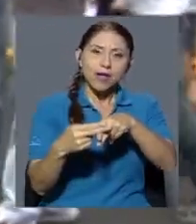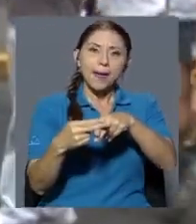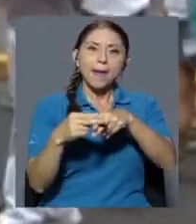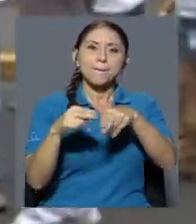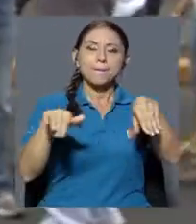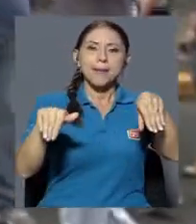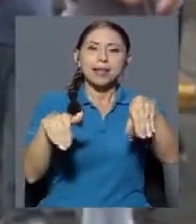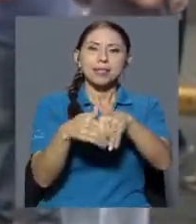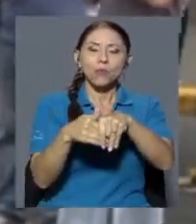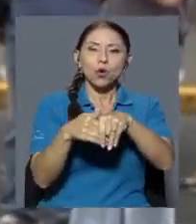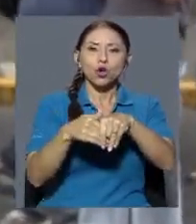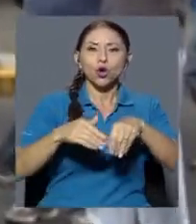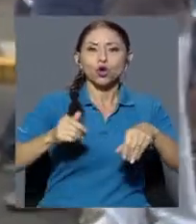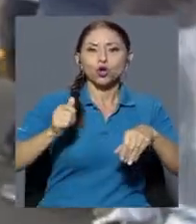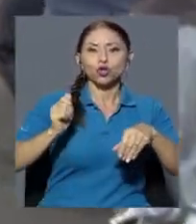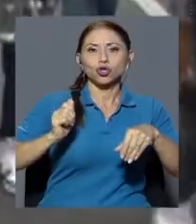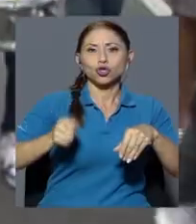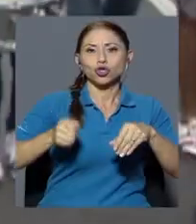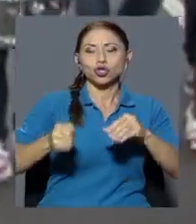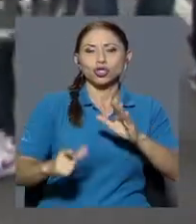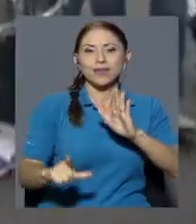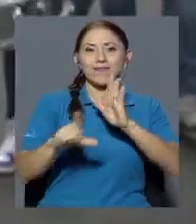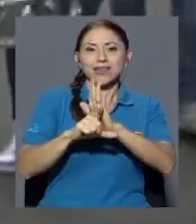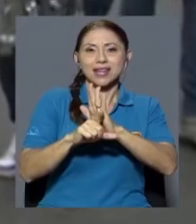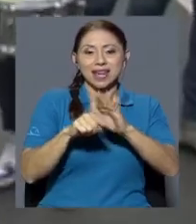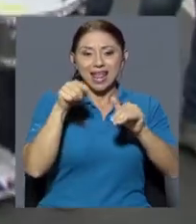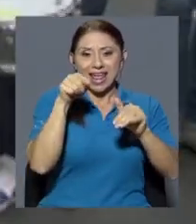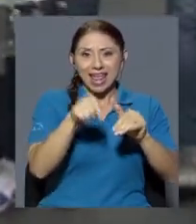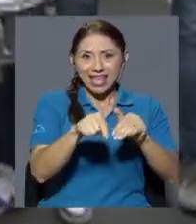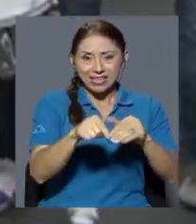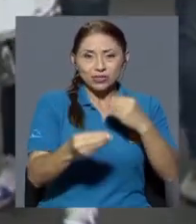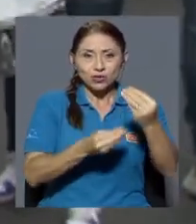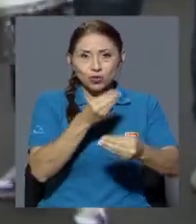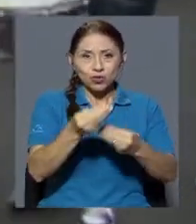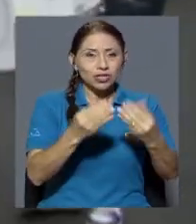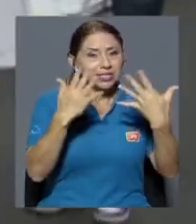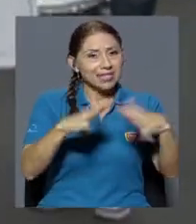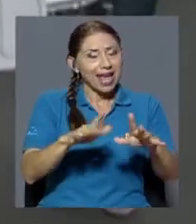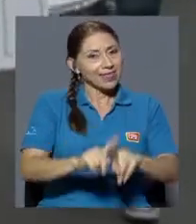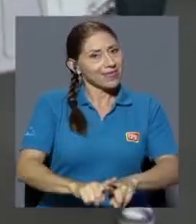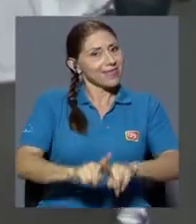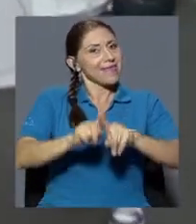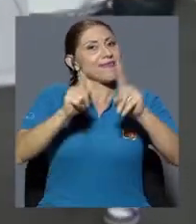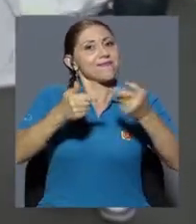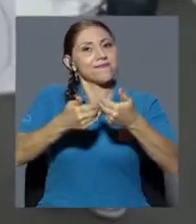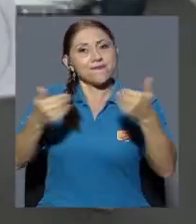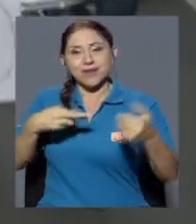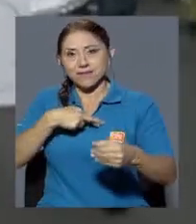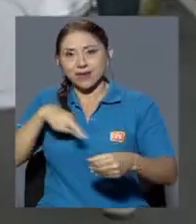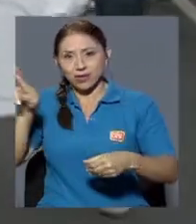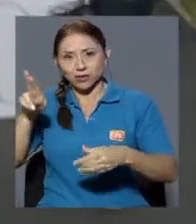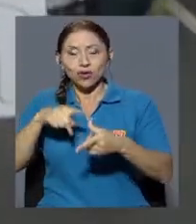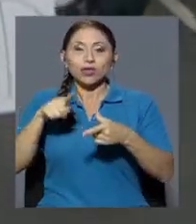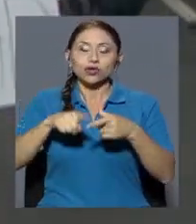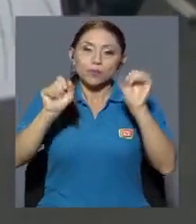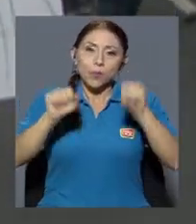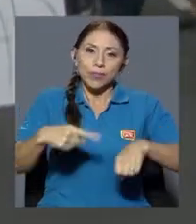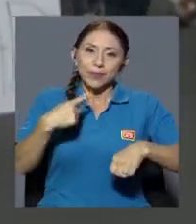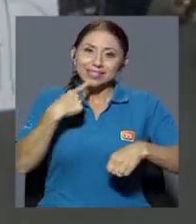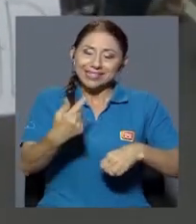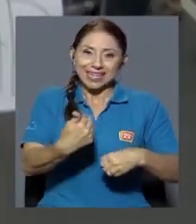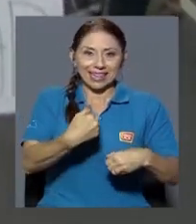civil verdad una figura extraída completamente de las consideraciones religiosas entonces podríamos decir que tenemos un